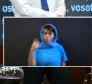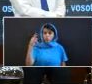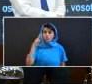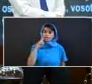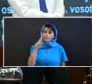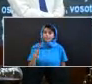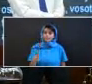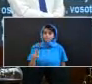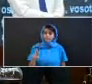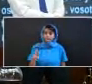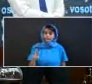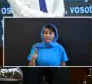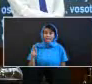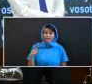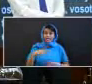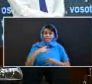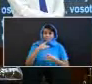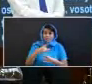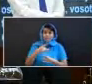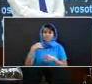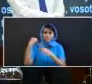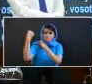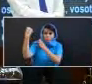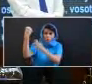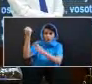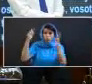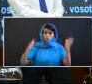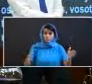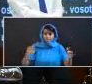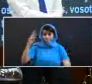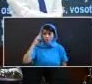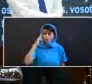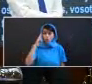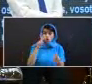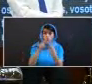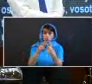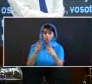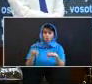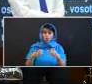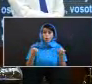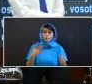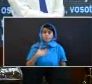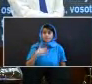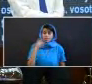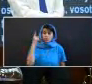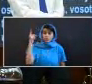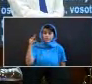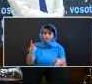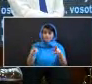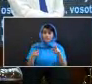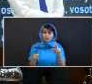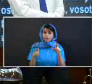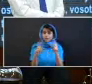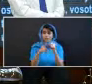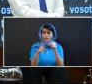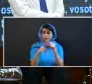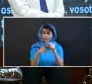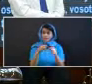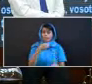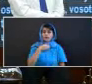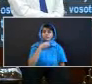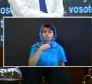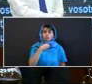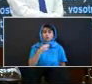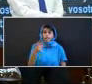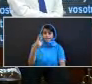y poderoso es que yo te reconozco como mi Señor, que recibo las palabras del Maestro, que